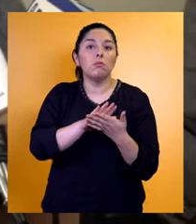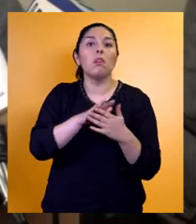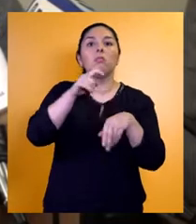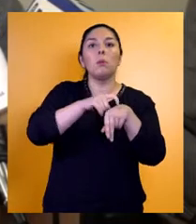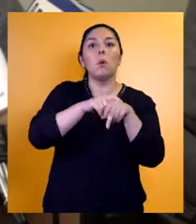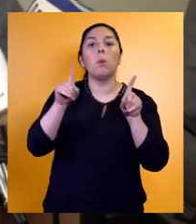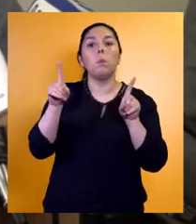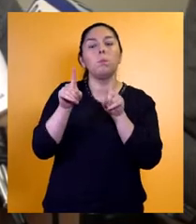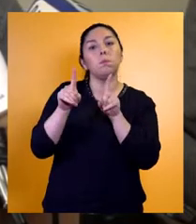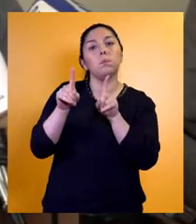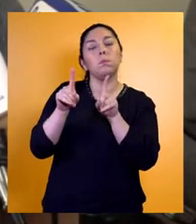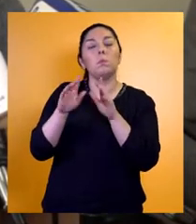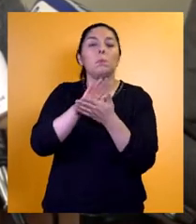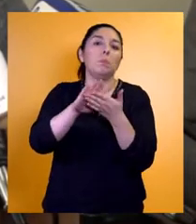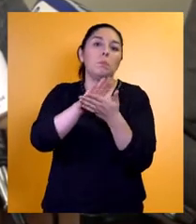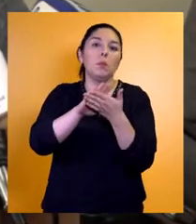nosotros daremos un tiempo prudente